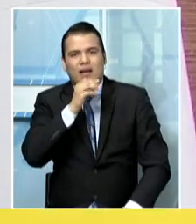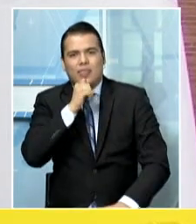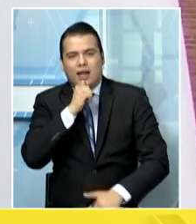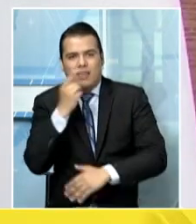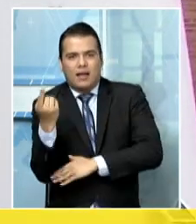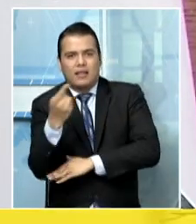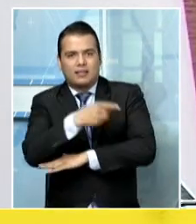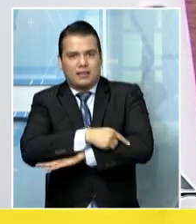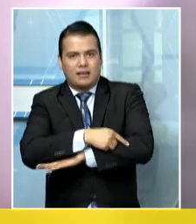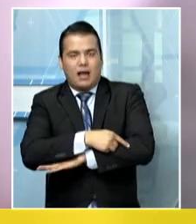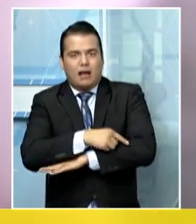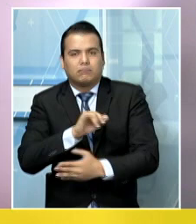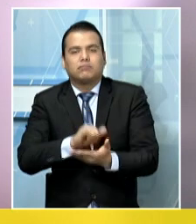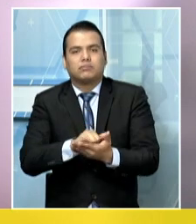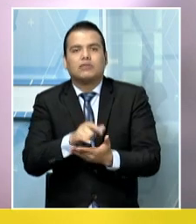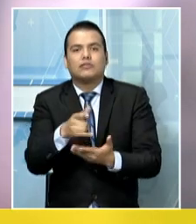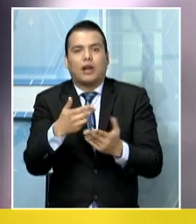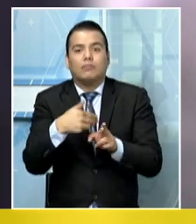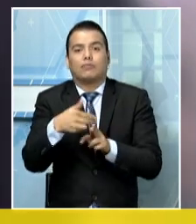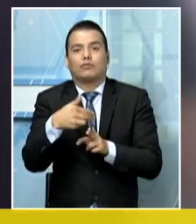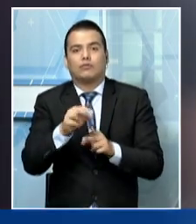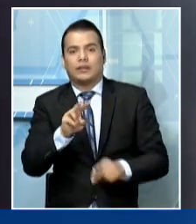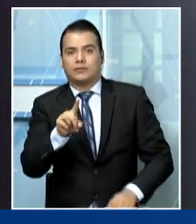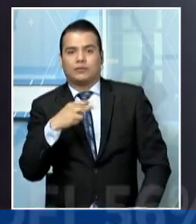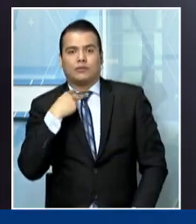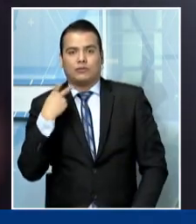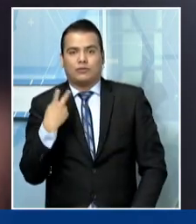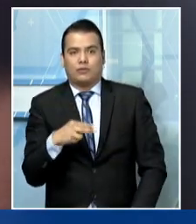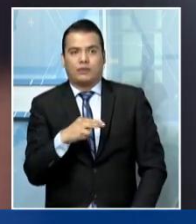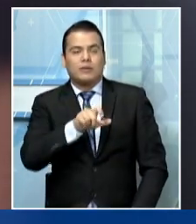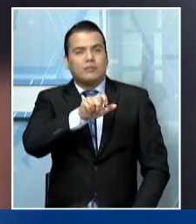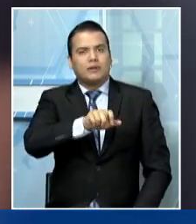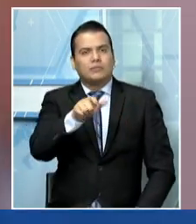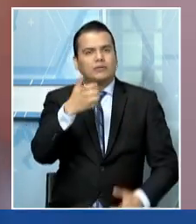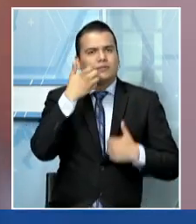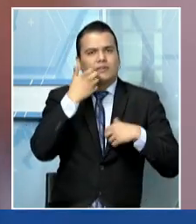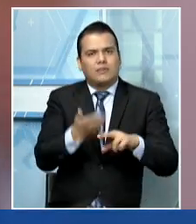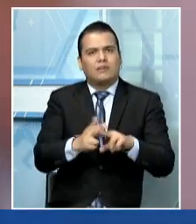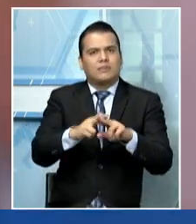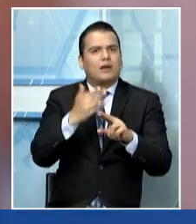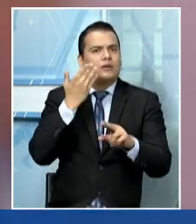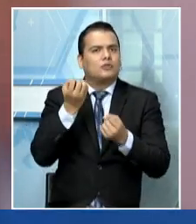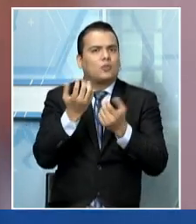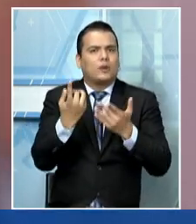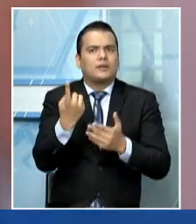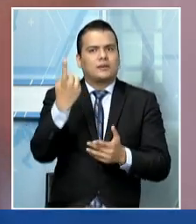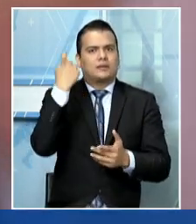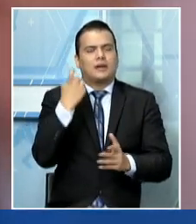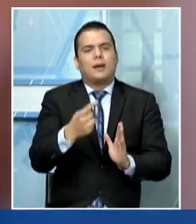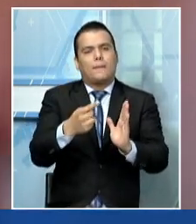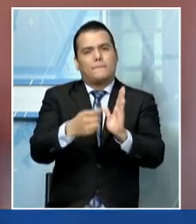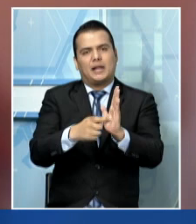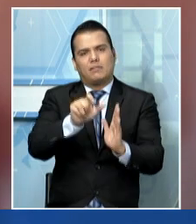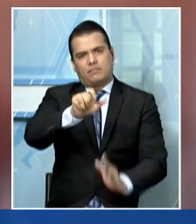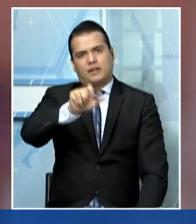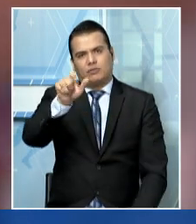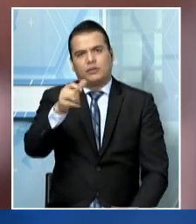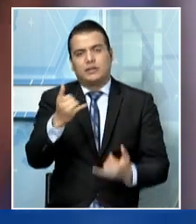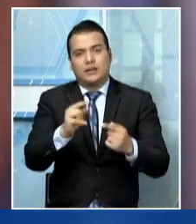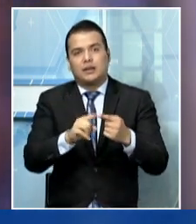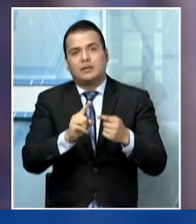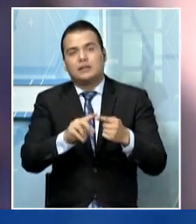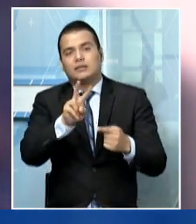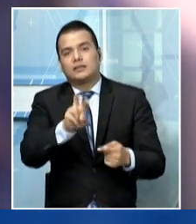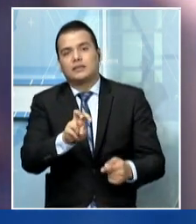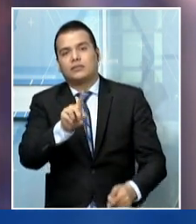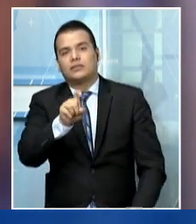1.220 casos de COVID-19 reportó el Ministerio de Salud en su último informe de contagios en el Valle del Cauca, 764 de ellos en Cali.